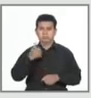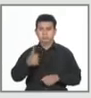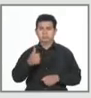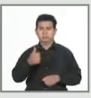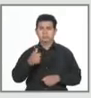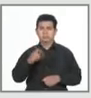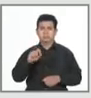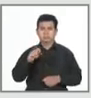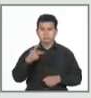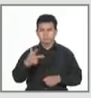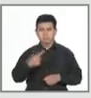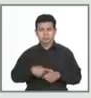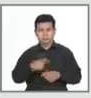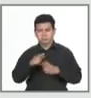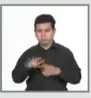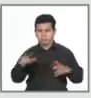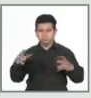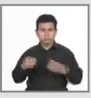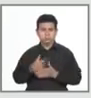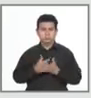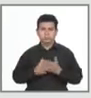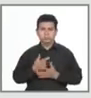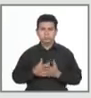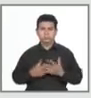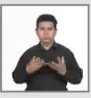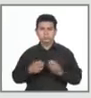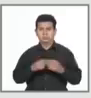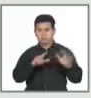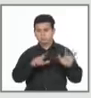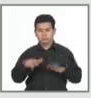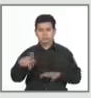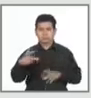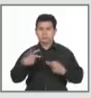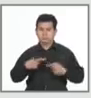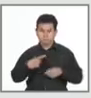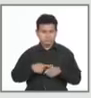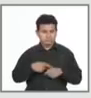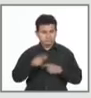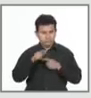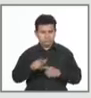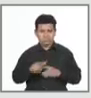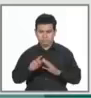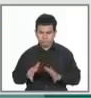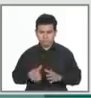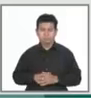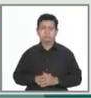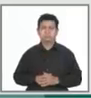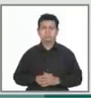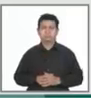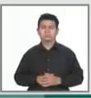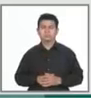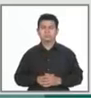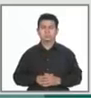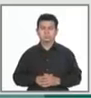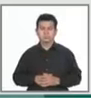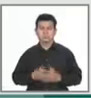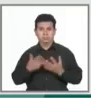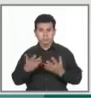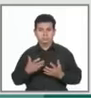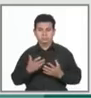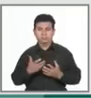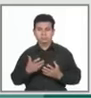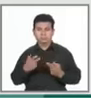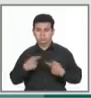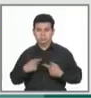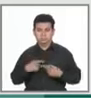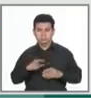6 28 para un total de 713 casos activos en cuanto al total